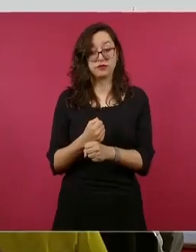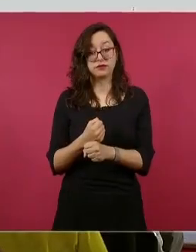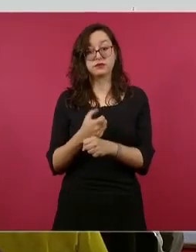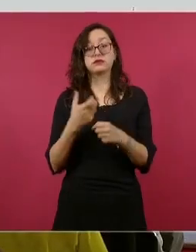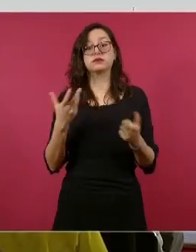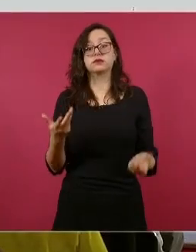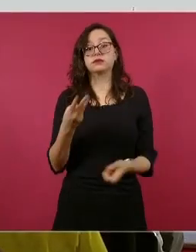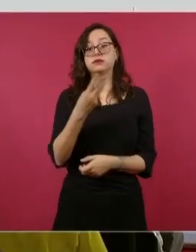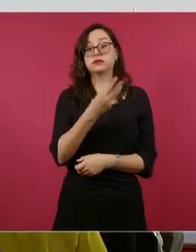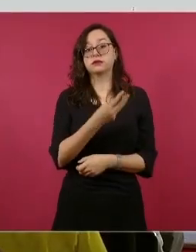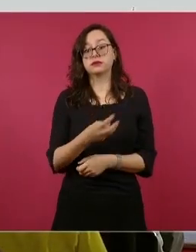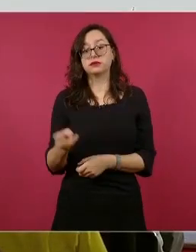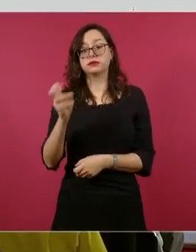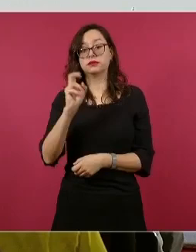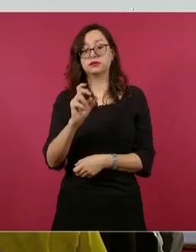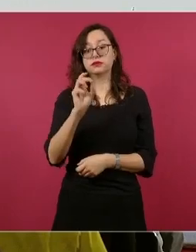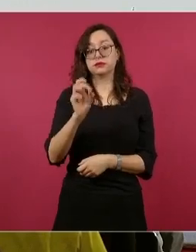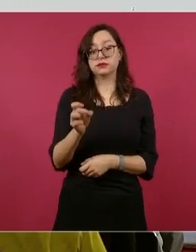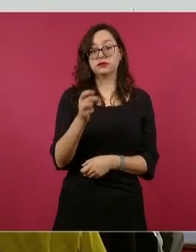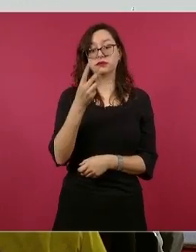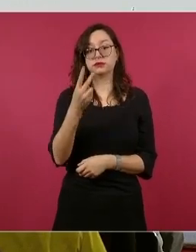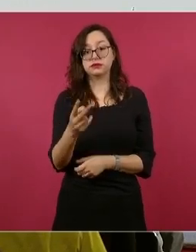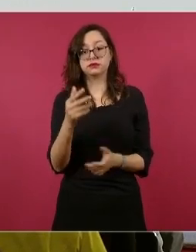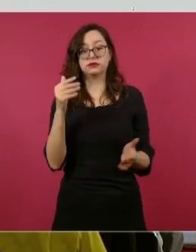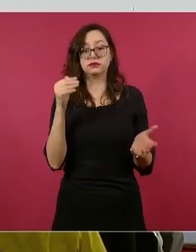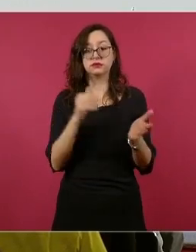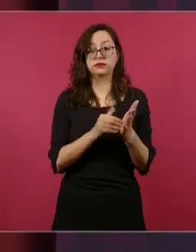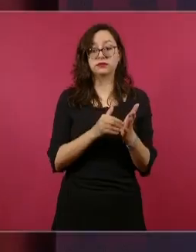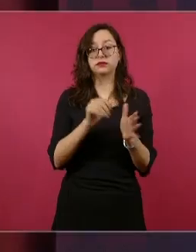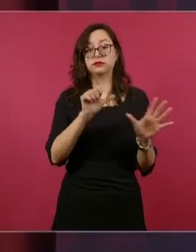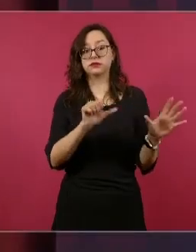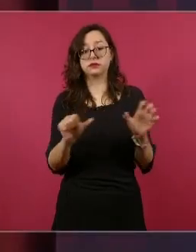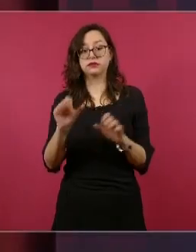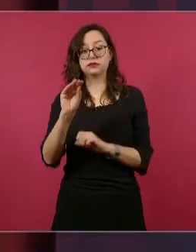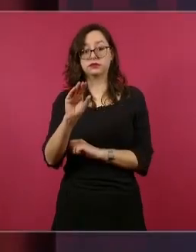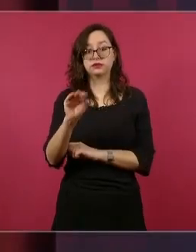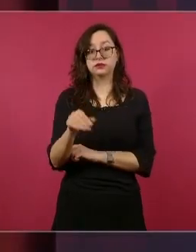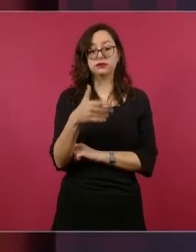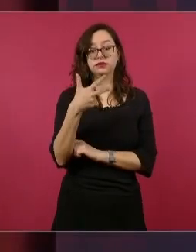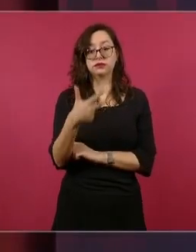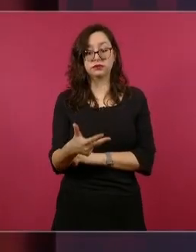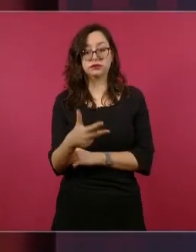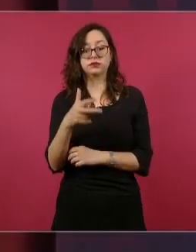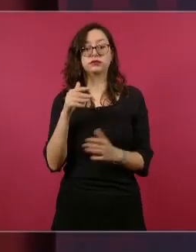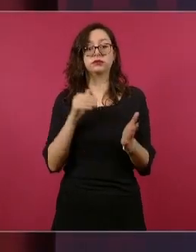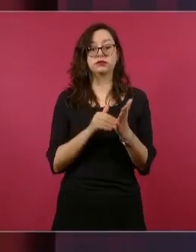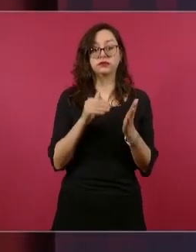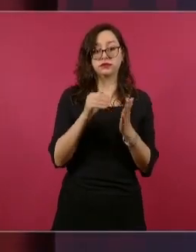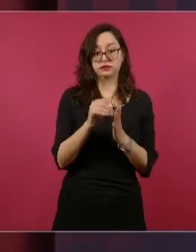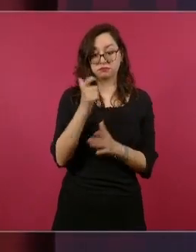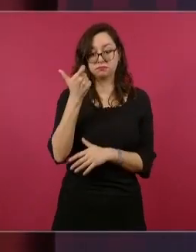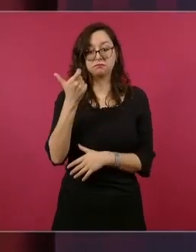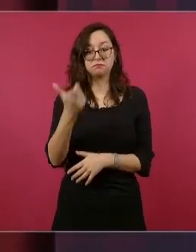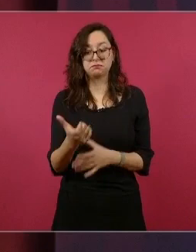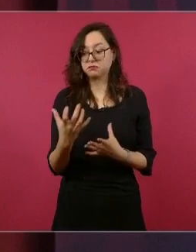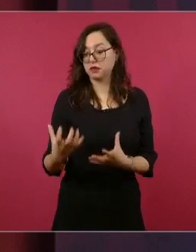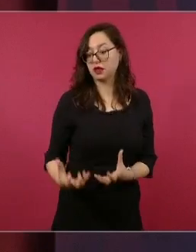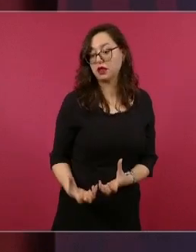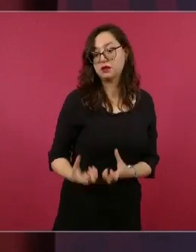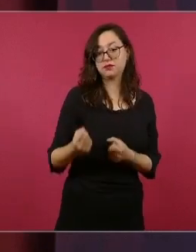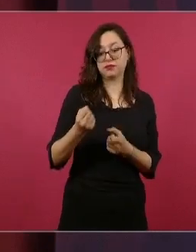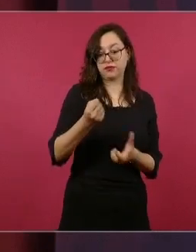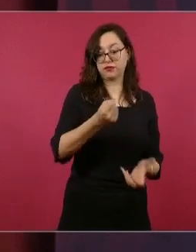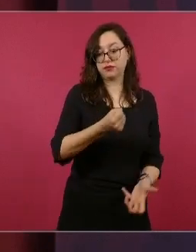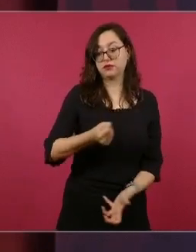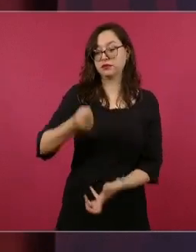de 332 mil 698 millones de pesos que se